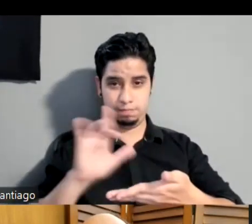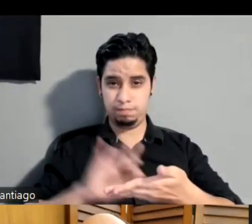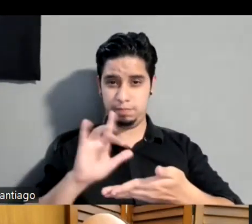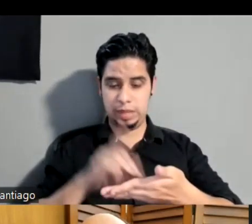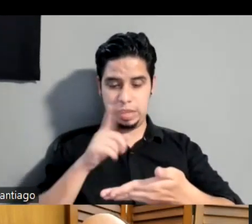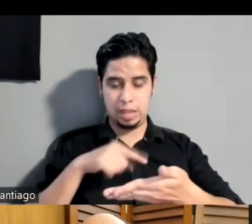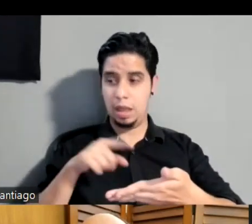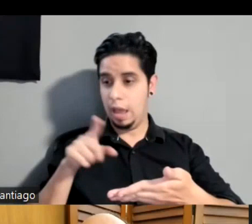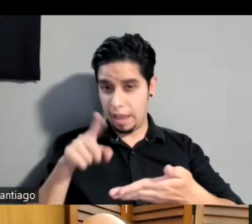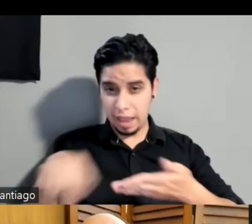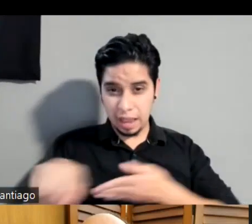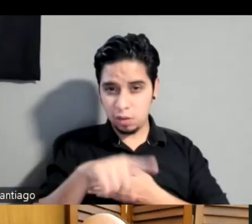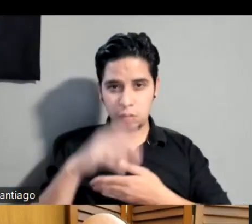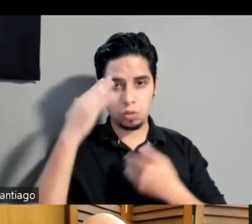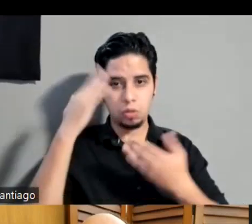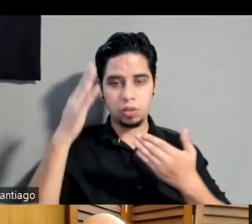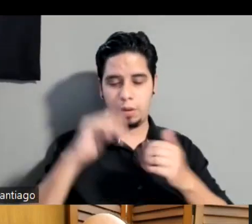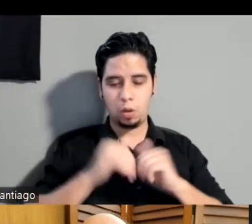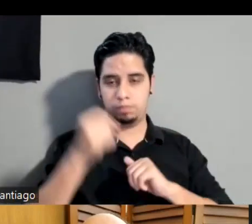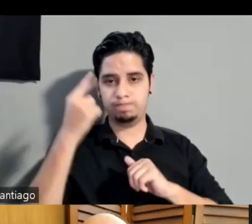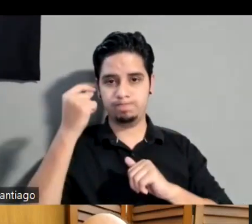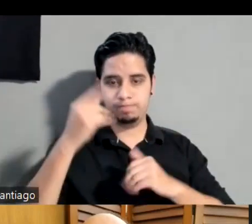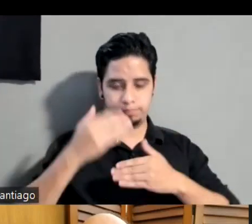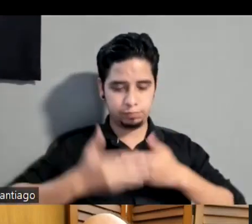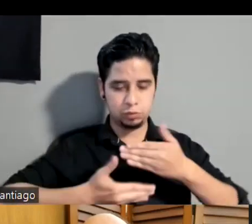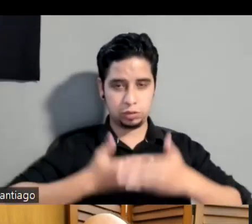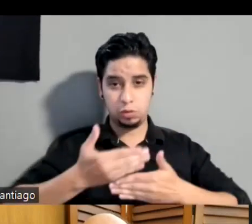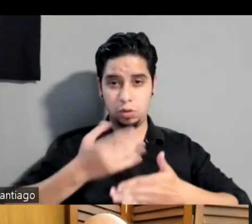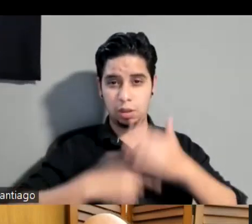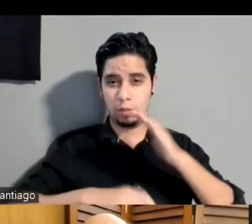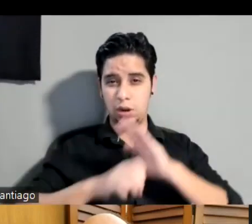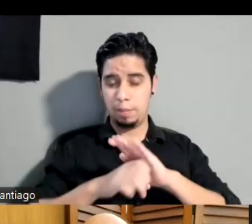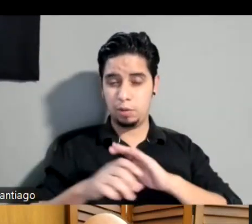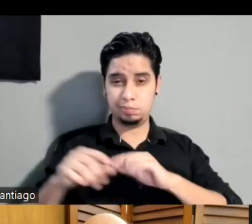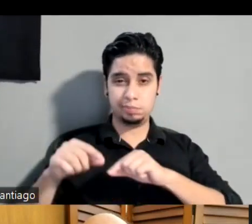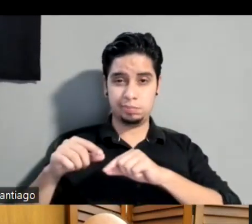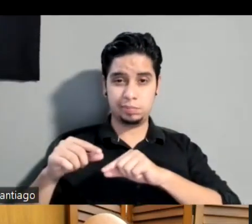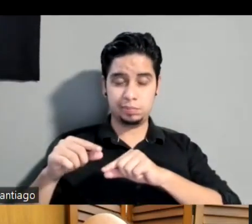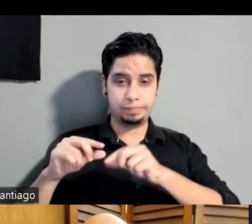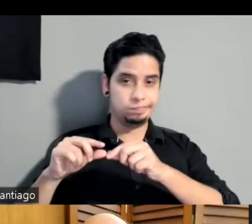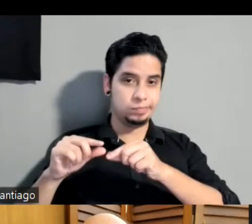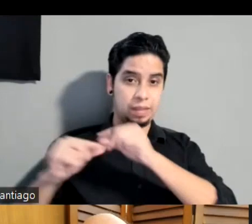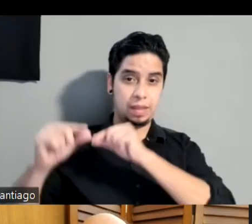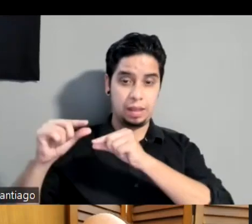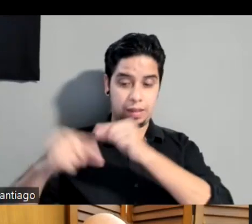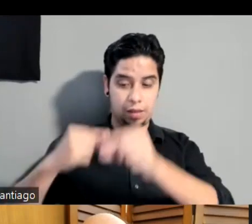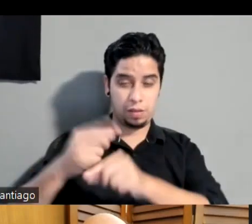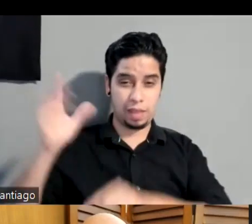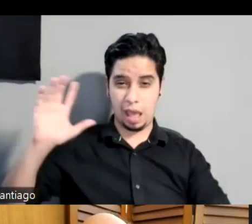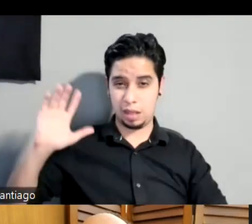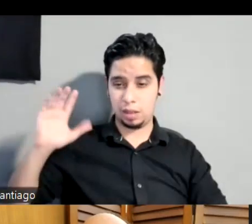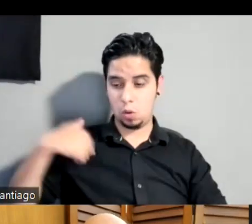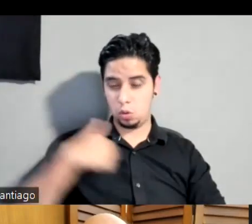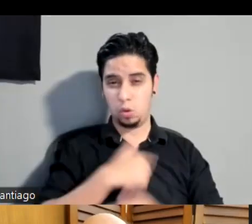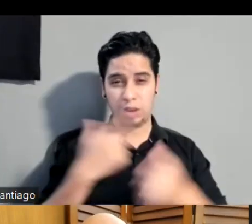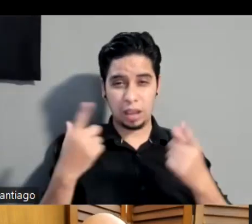saben cómo validar un proceso que generaciones anteriores, como la mía, pues buscábamos el libro, buscábamos enciclopedia.